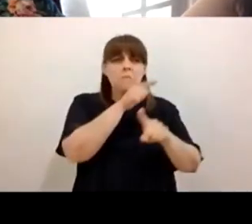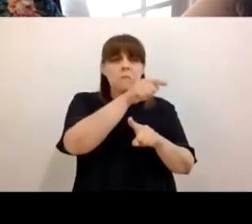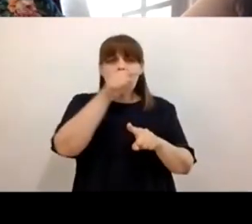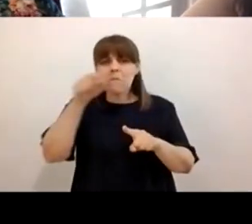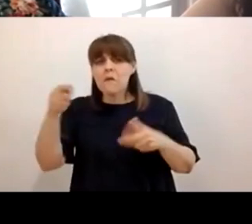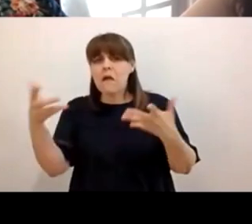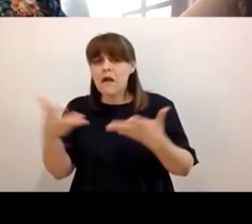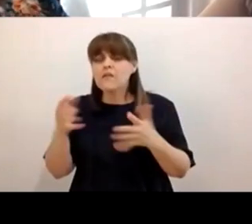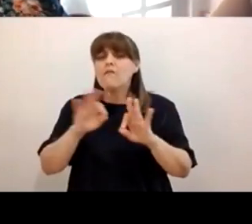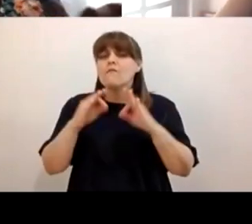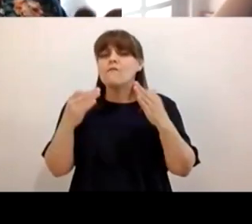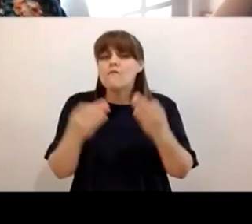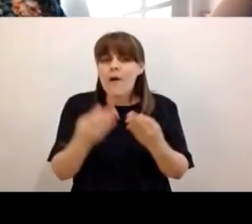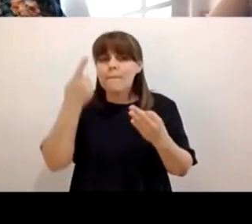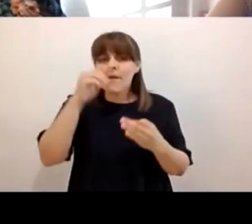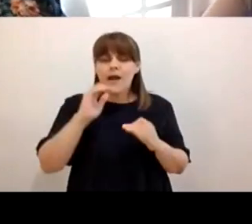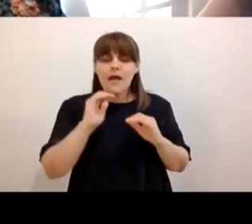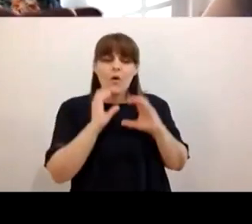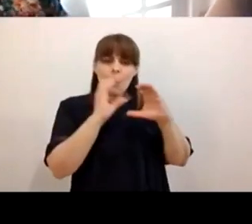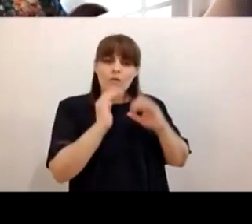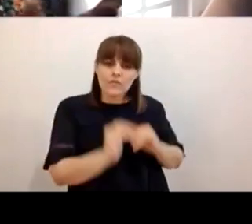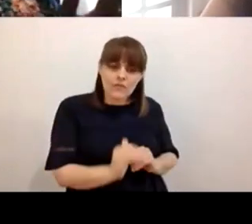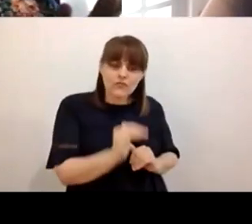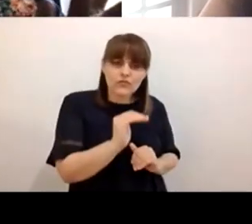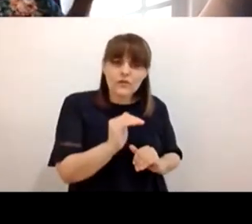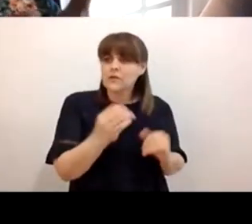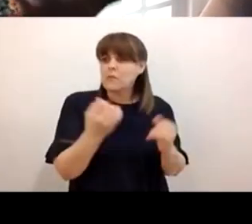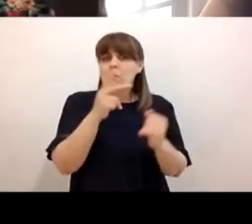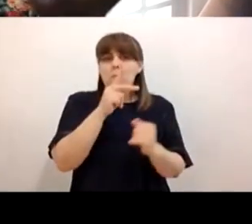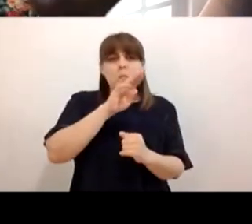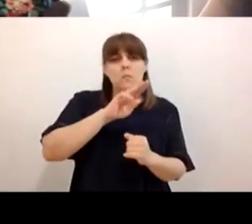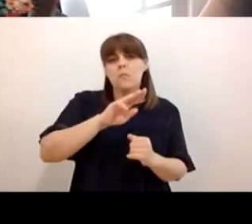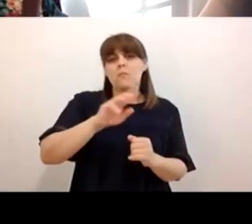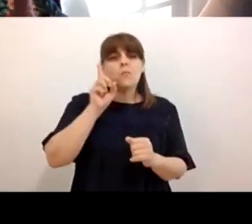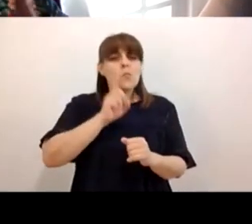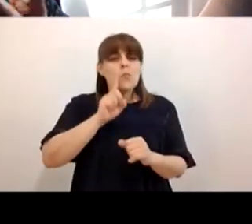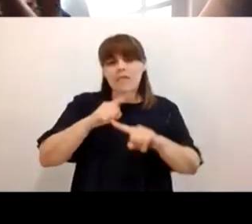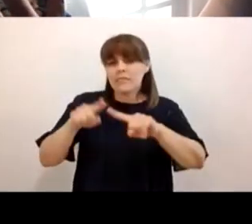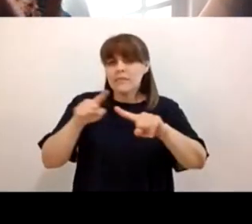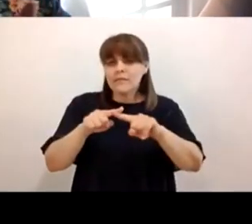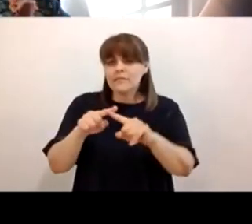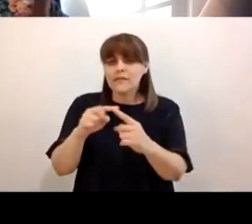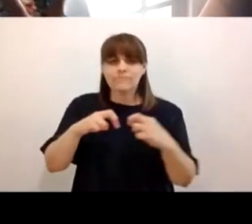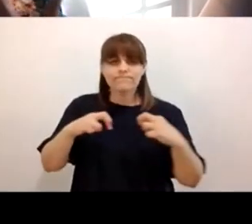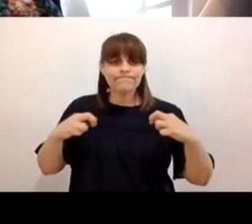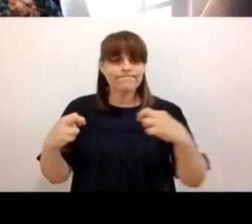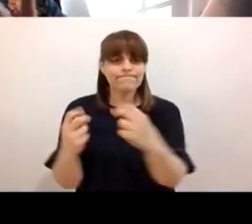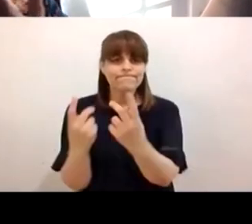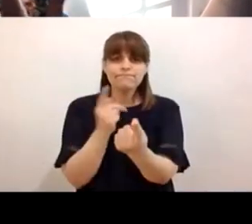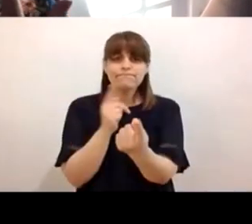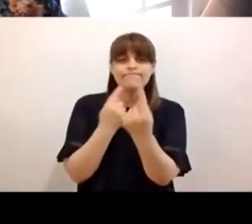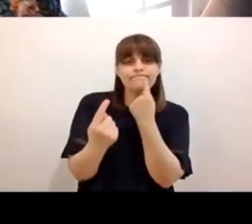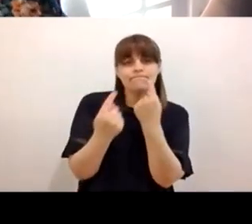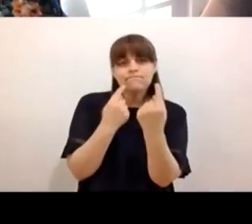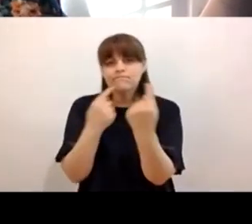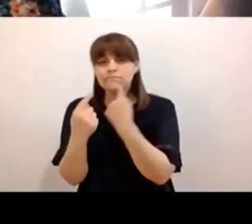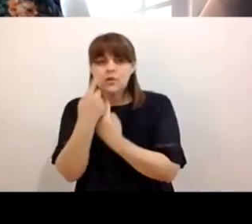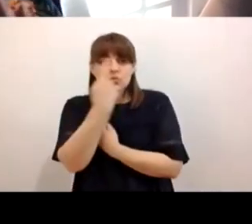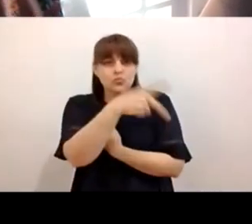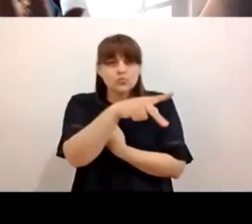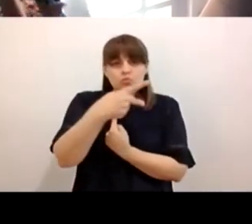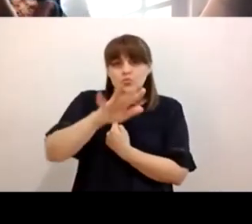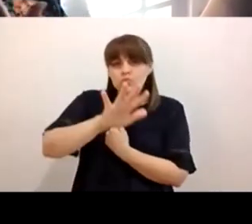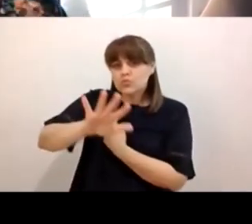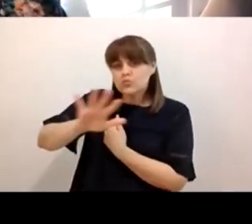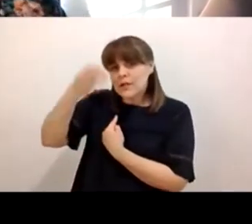crianza donde aprendemos entre pares donde muchas mujeres ¿no? se sientan a conversar a reflexionar sobre su experiencia de